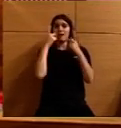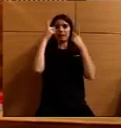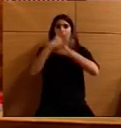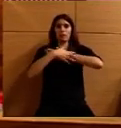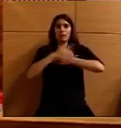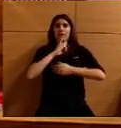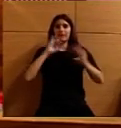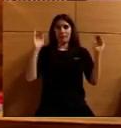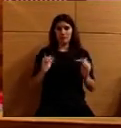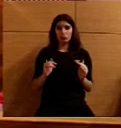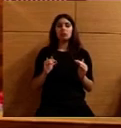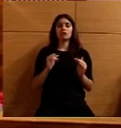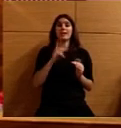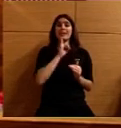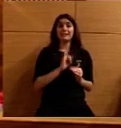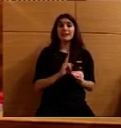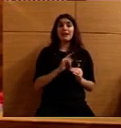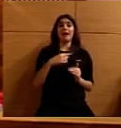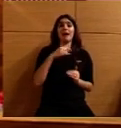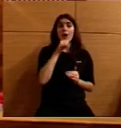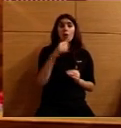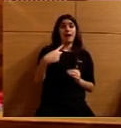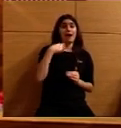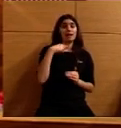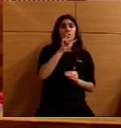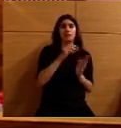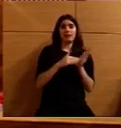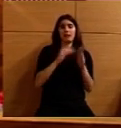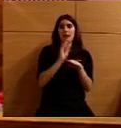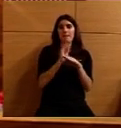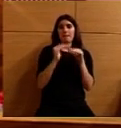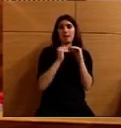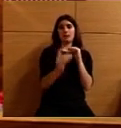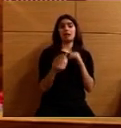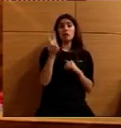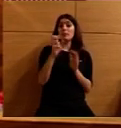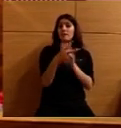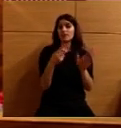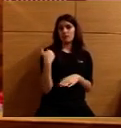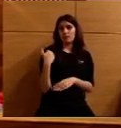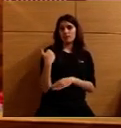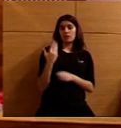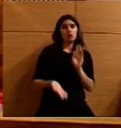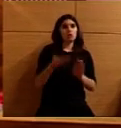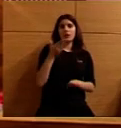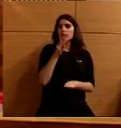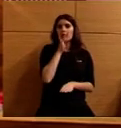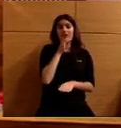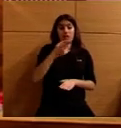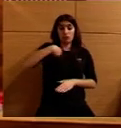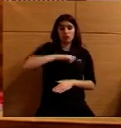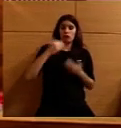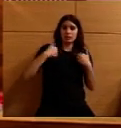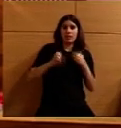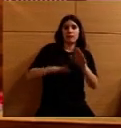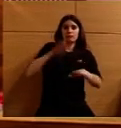pobreza energética, electricidad, agua y gas en la Comunidad Valenciana. 2017, aún no estaba la subida de luz y nosotros ya